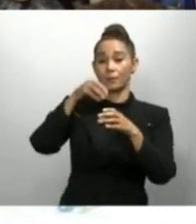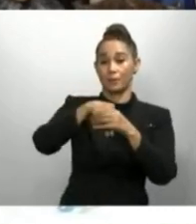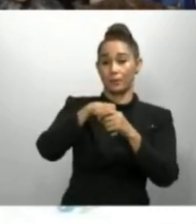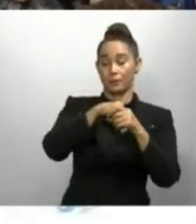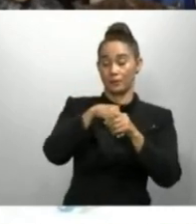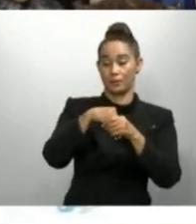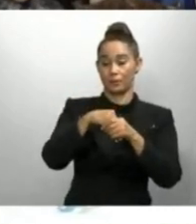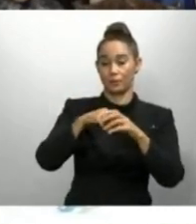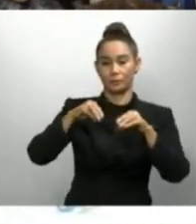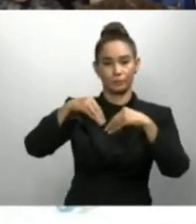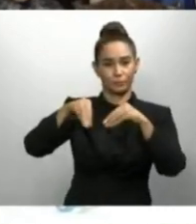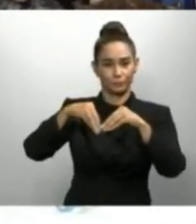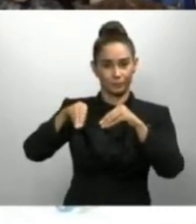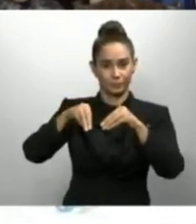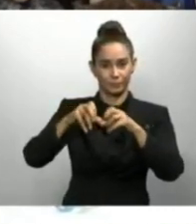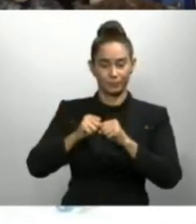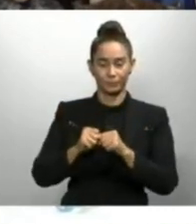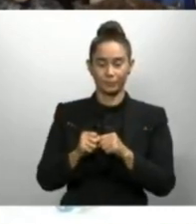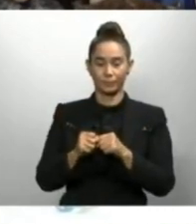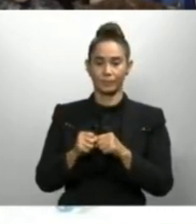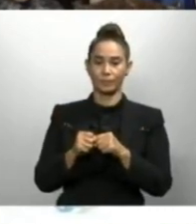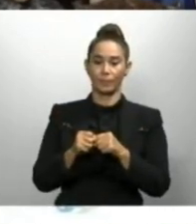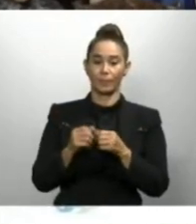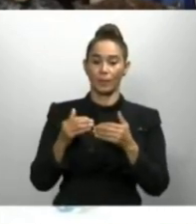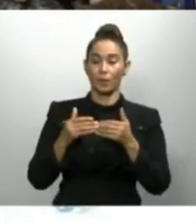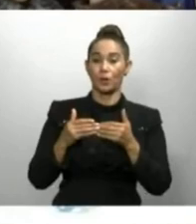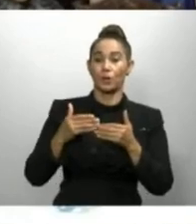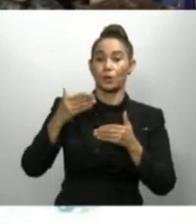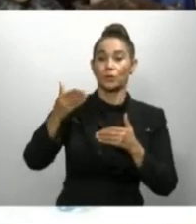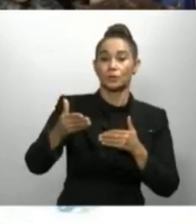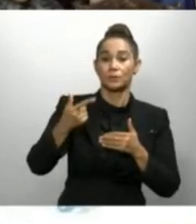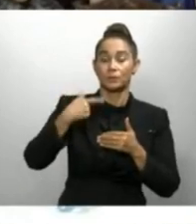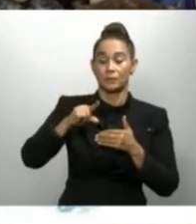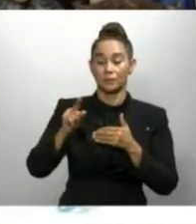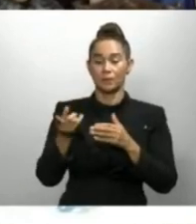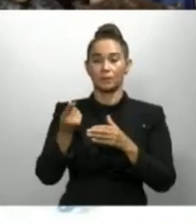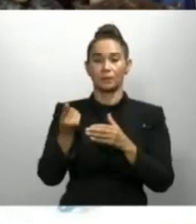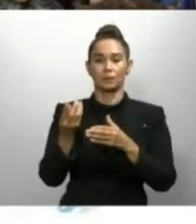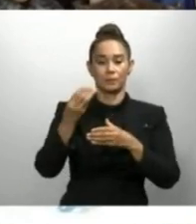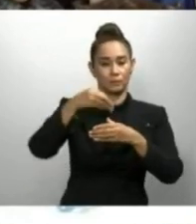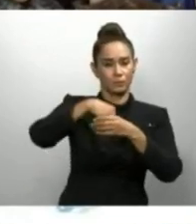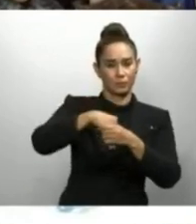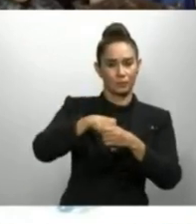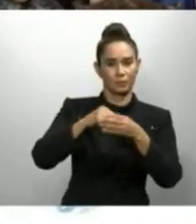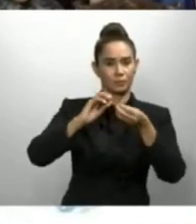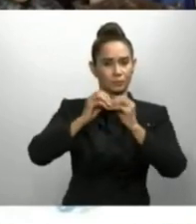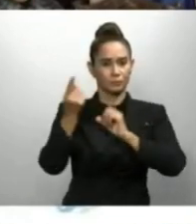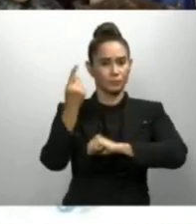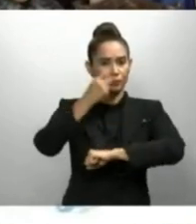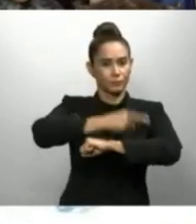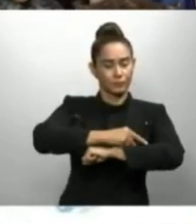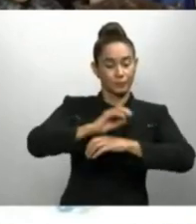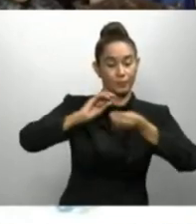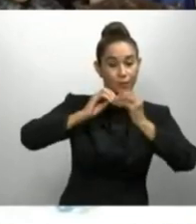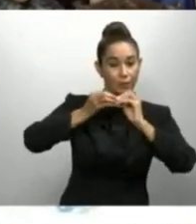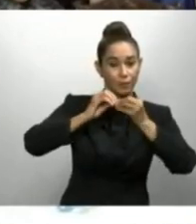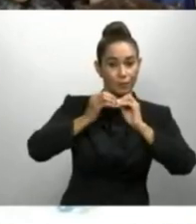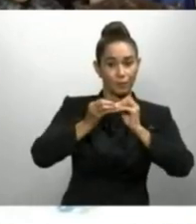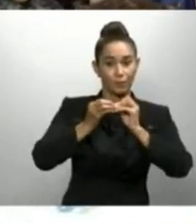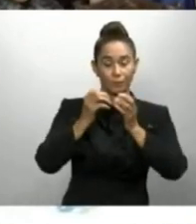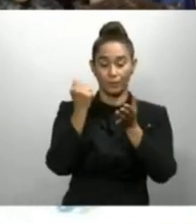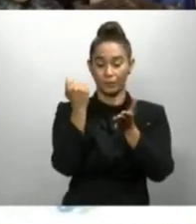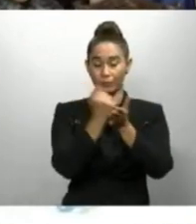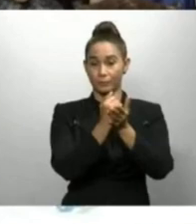mermas. Los siguientes detalles de los ingresos, fecha, cantidad, número y fecha de